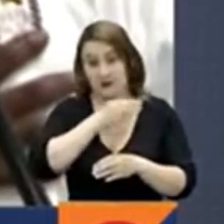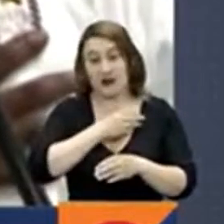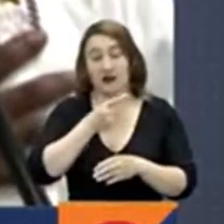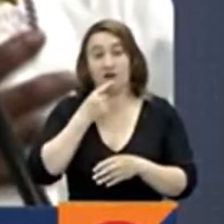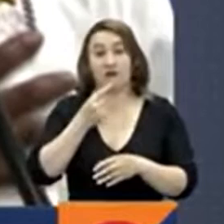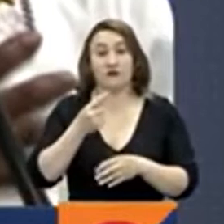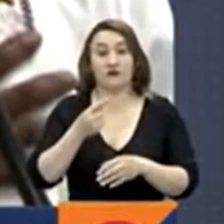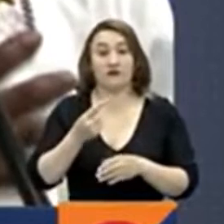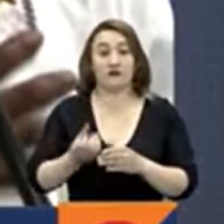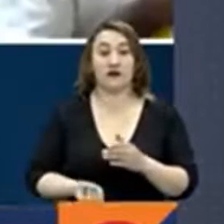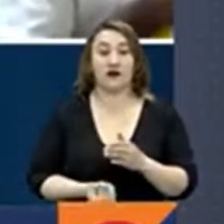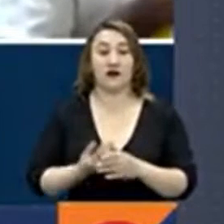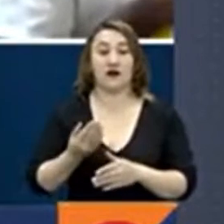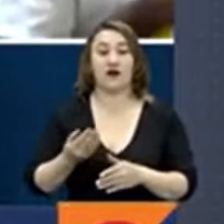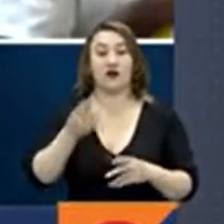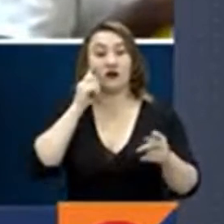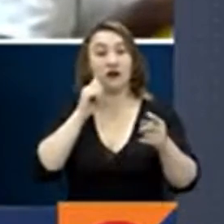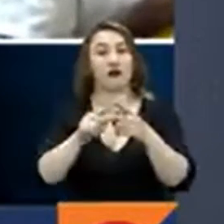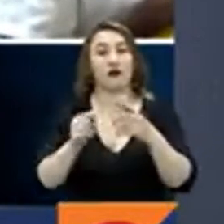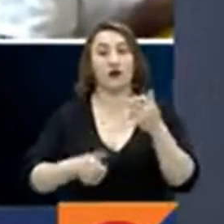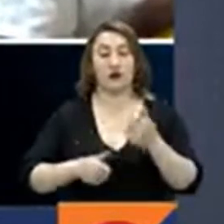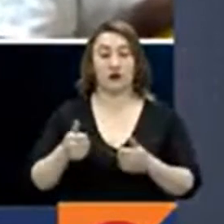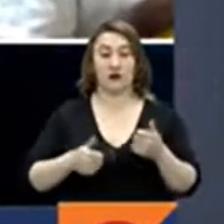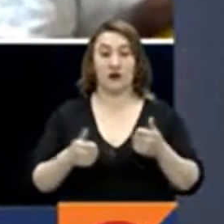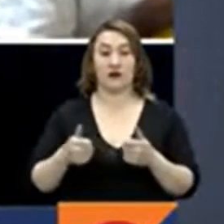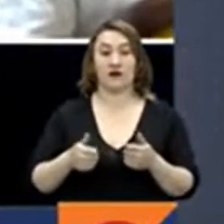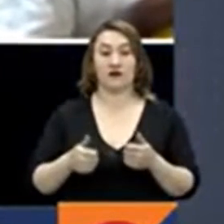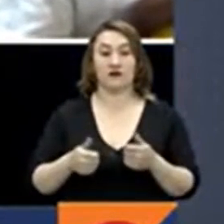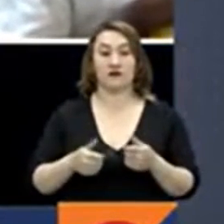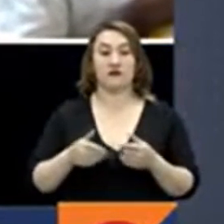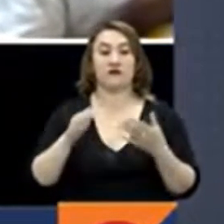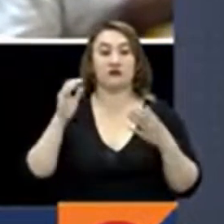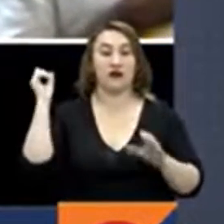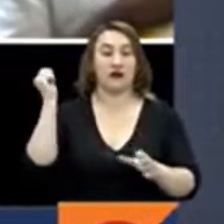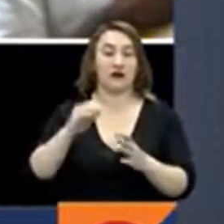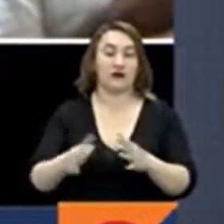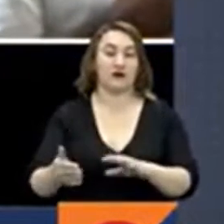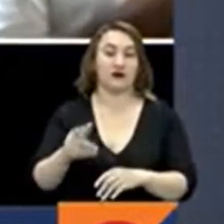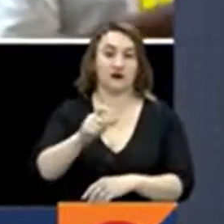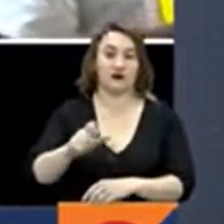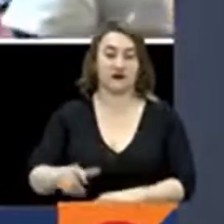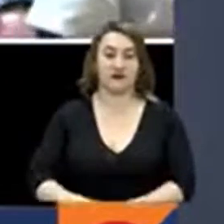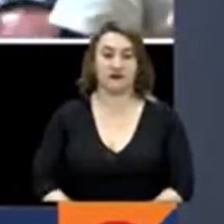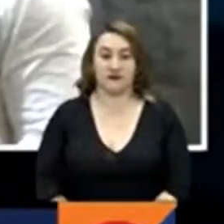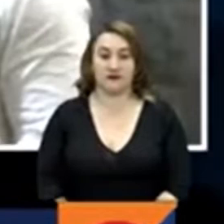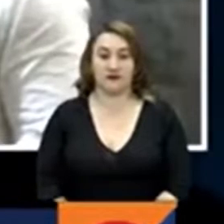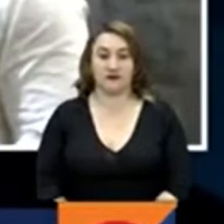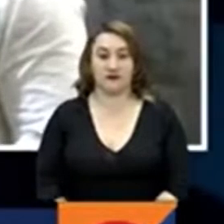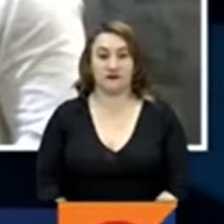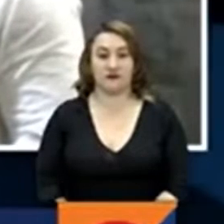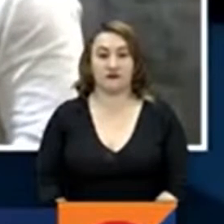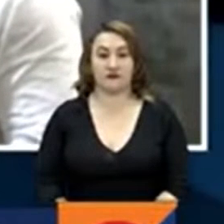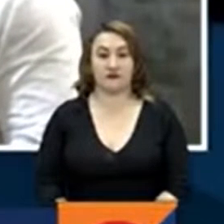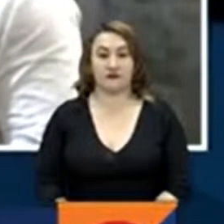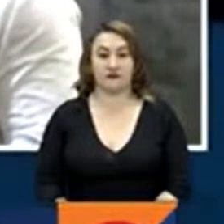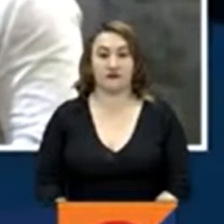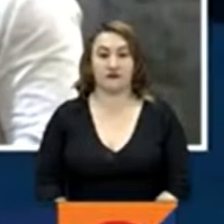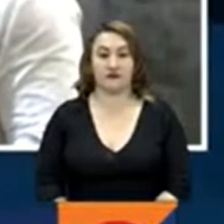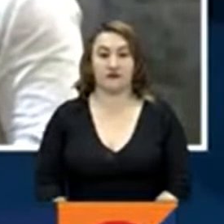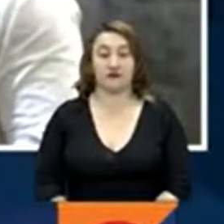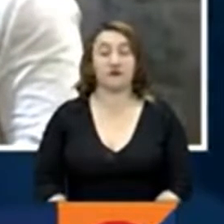sido creado con el fin de asesinar personas. Escuchemos lo que dijo. En ese